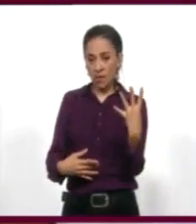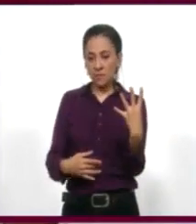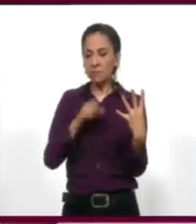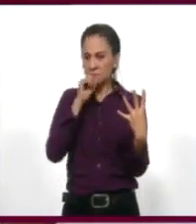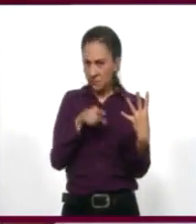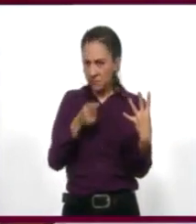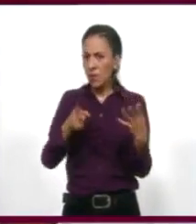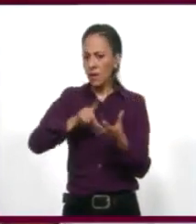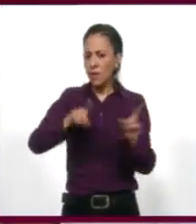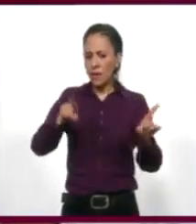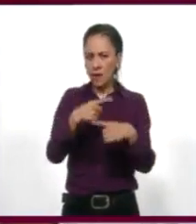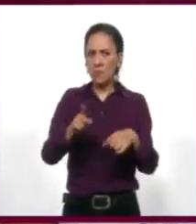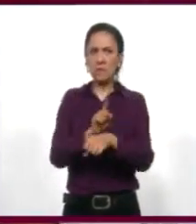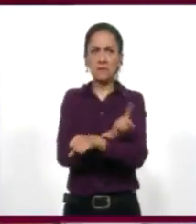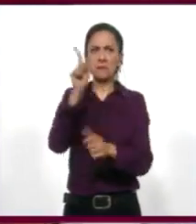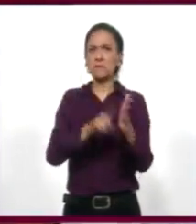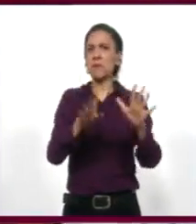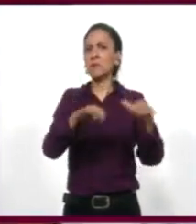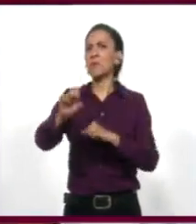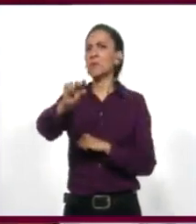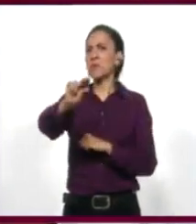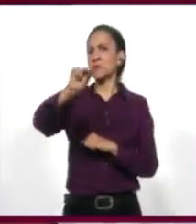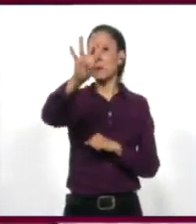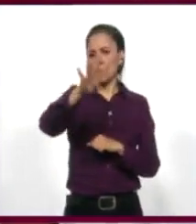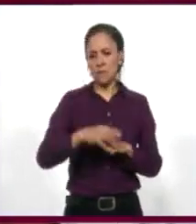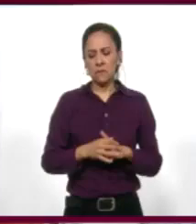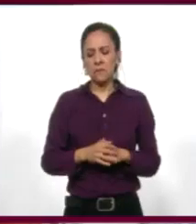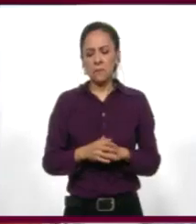en el mundo de la música desde 1984.